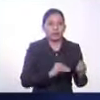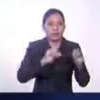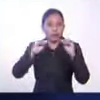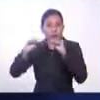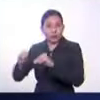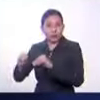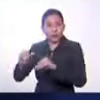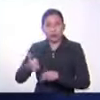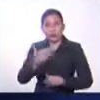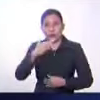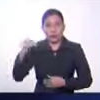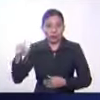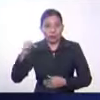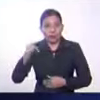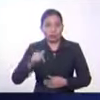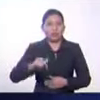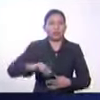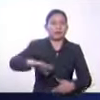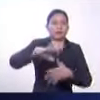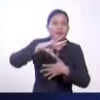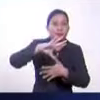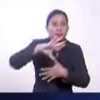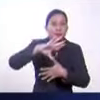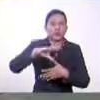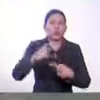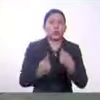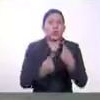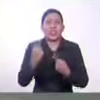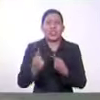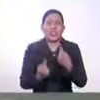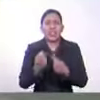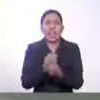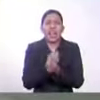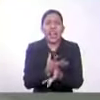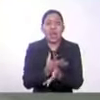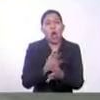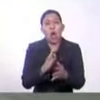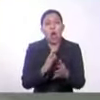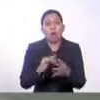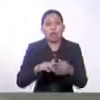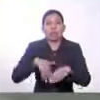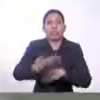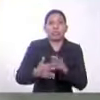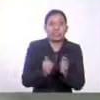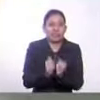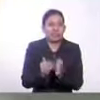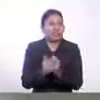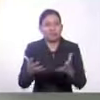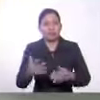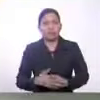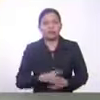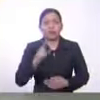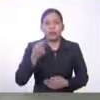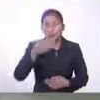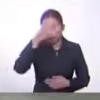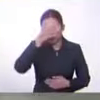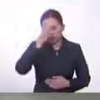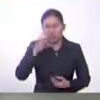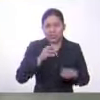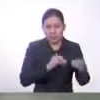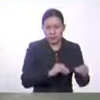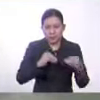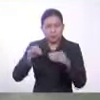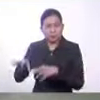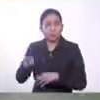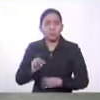América, causas y consecuencias. Excelente. Bueno, cuando hablamos de migración necesitamos entender primero ese concepto. ¿Qué